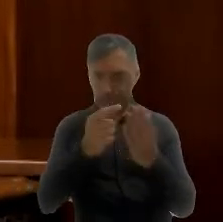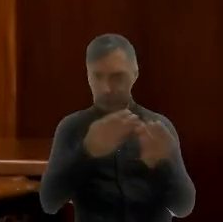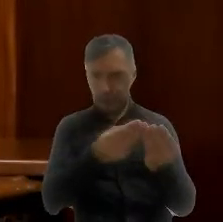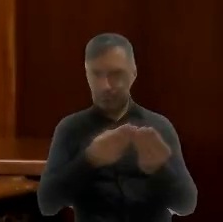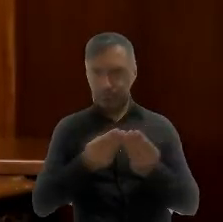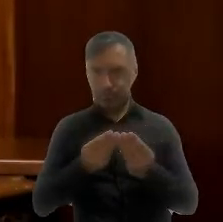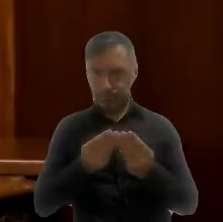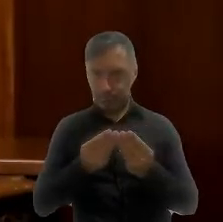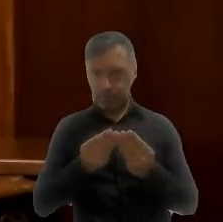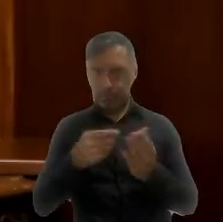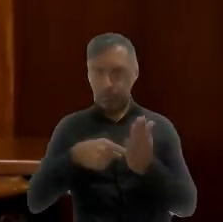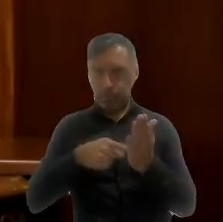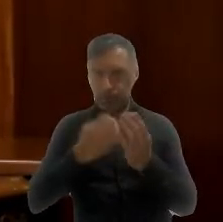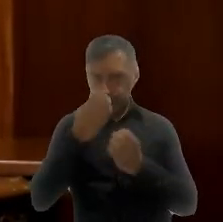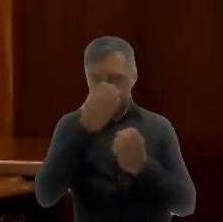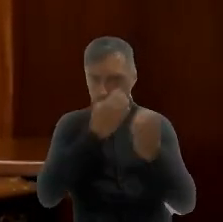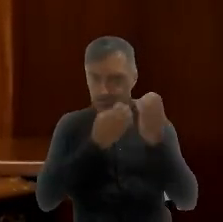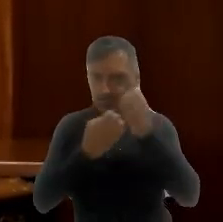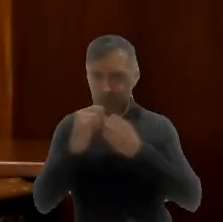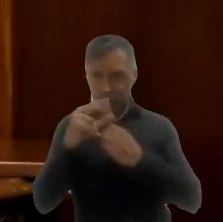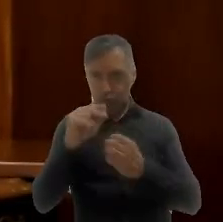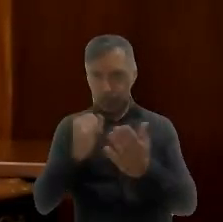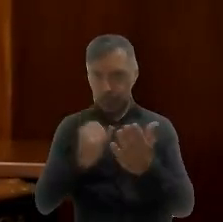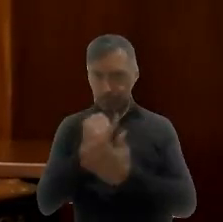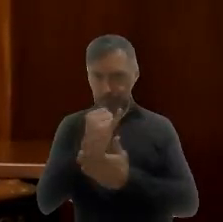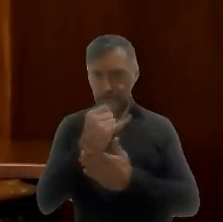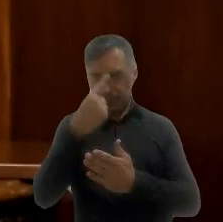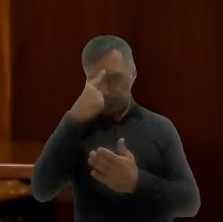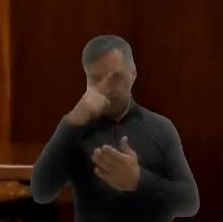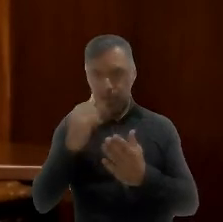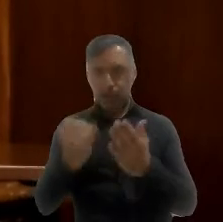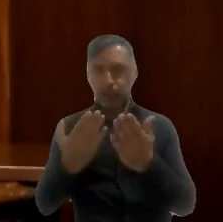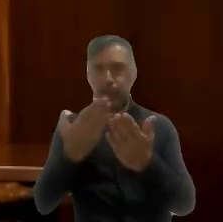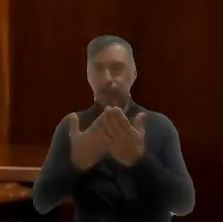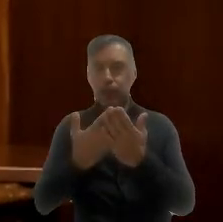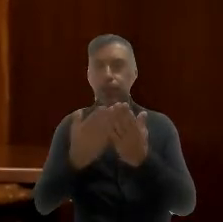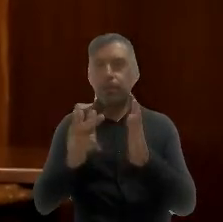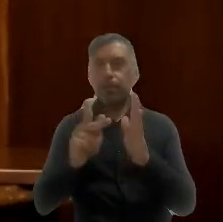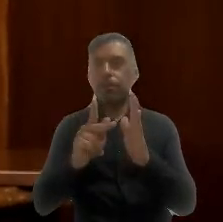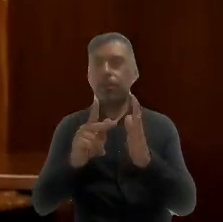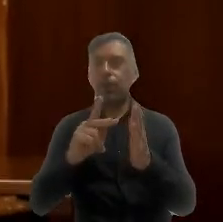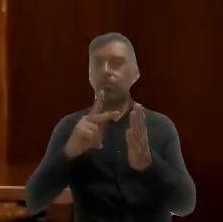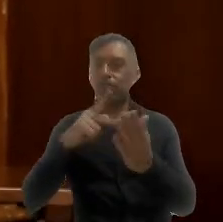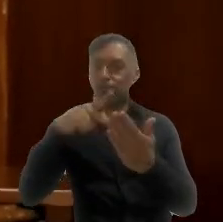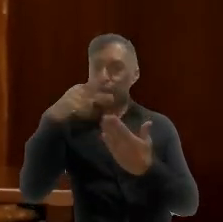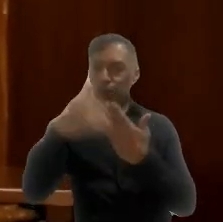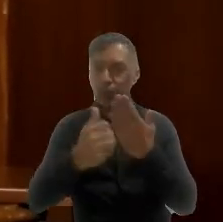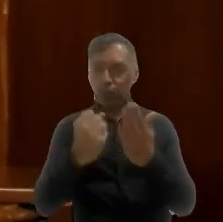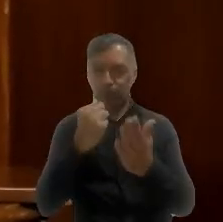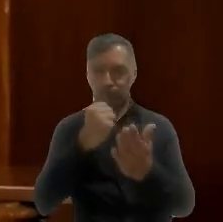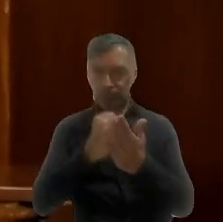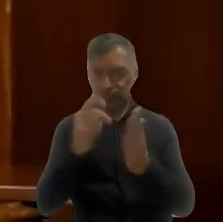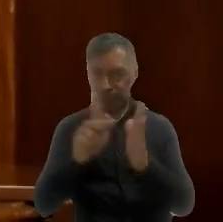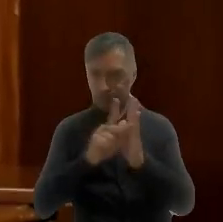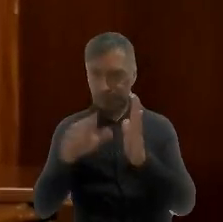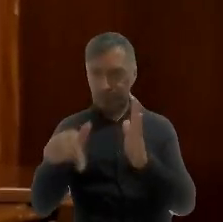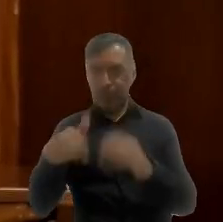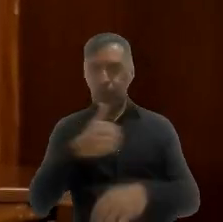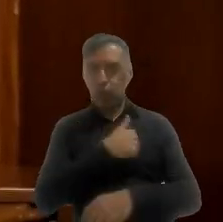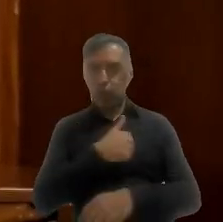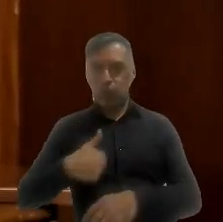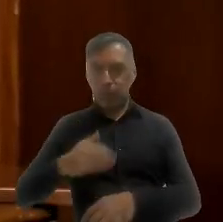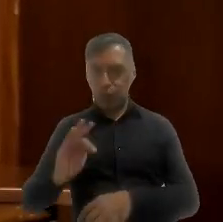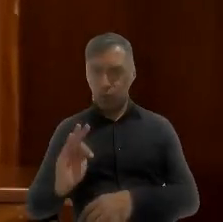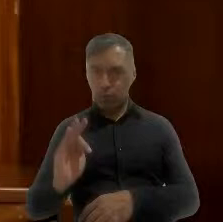para su estudio y dictamen la iniciativa de decreto por el que se autoriza al Honorable Ayuntamiento de Tultitlán, Estado de